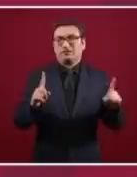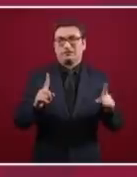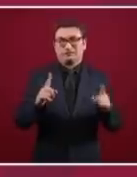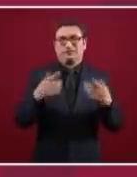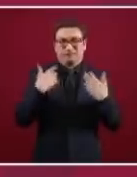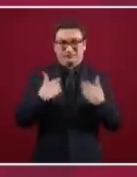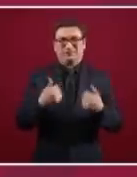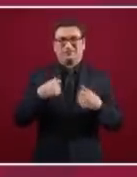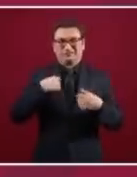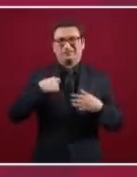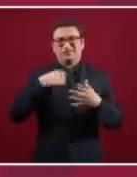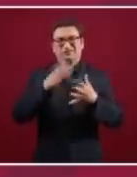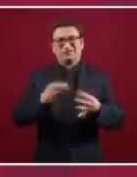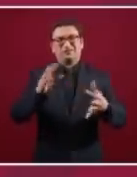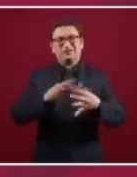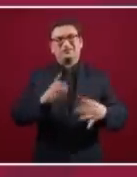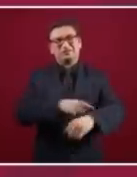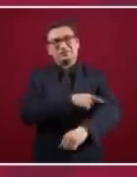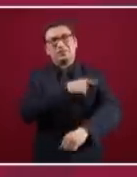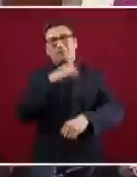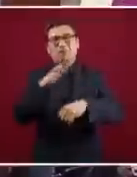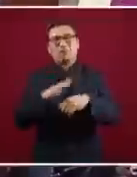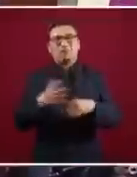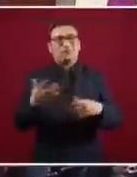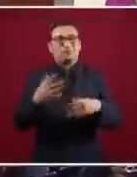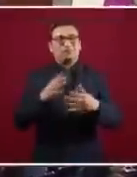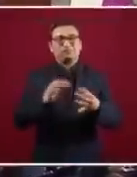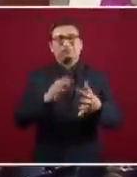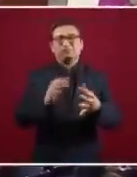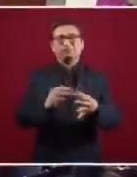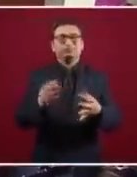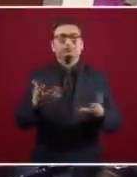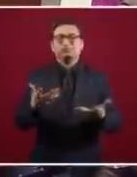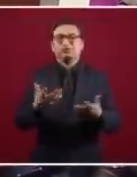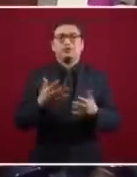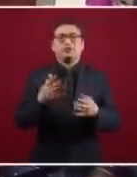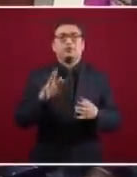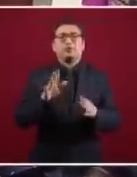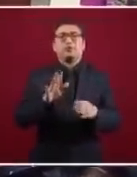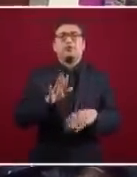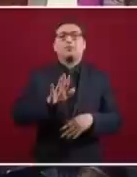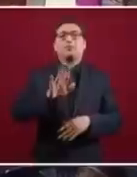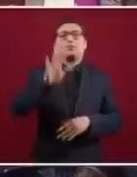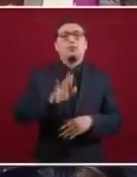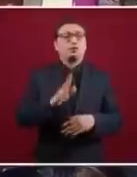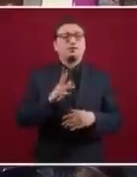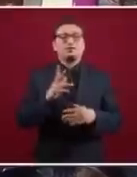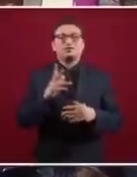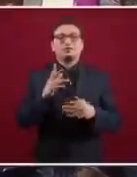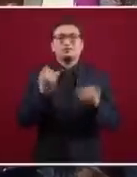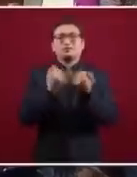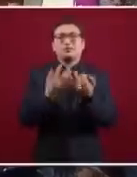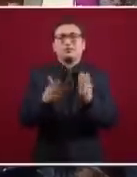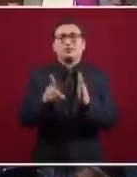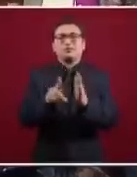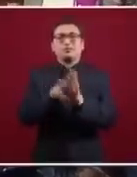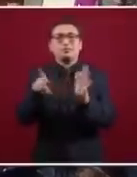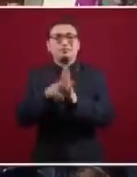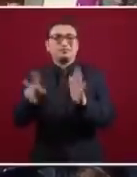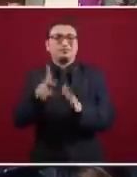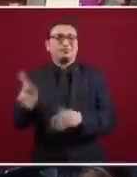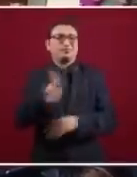extiendo explicando esto es como lo de en la prensa de los